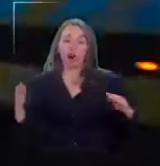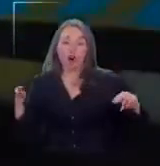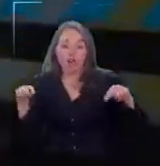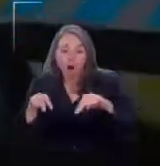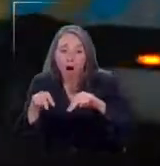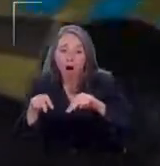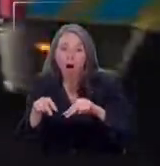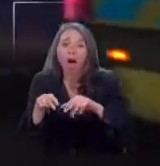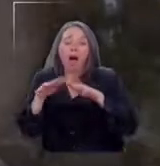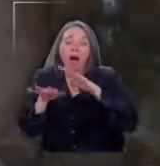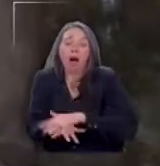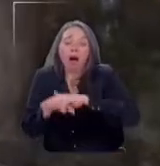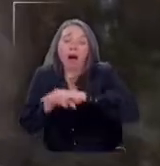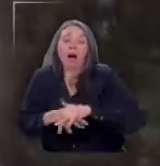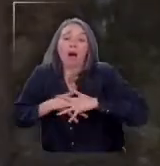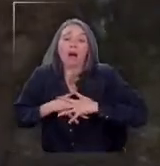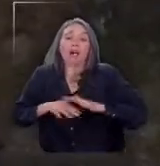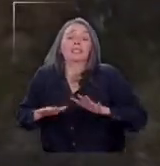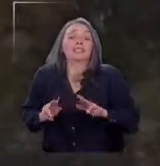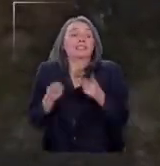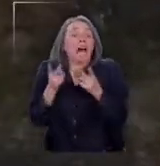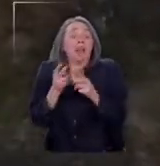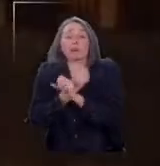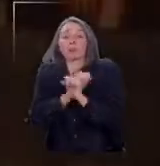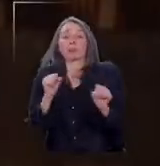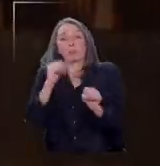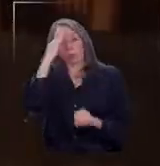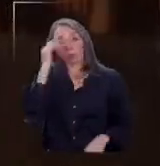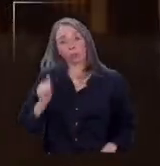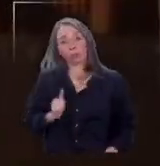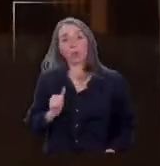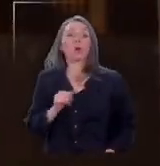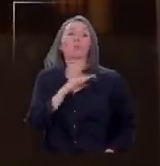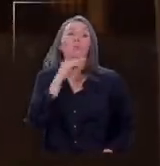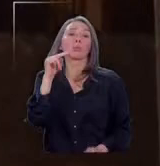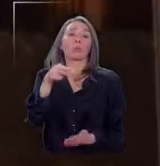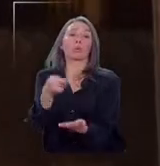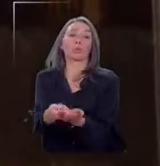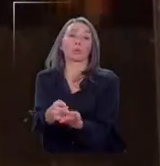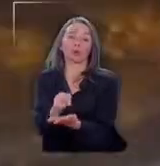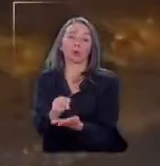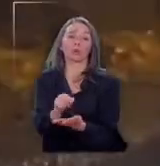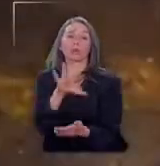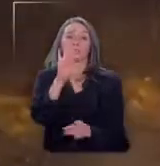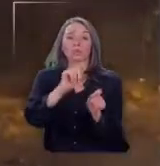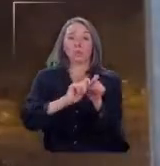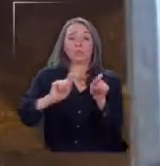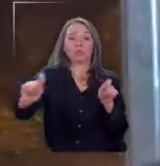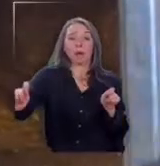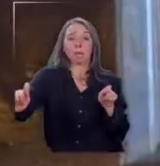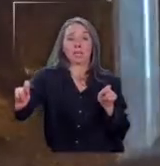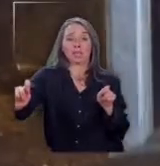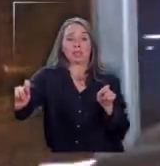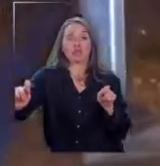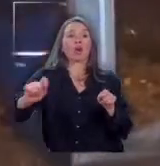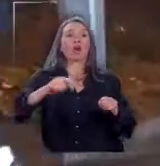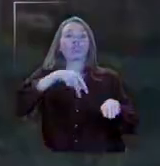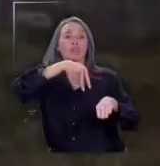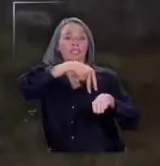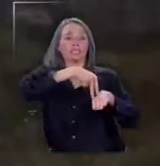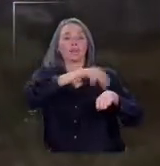salvar al uniformado pero tras minutos de reanimación Hugo Muñoz murió en el lugar a 50 Met de distancia del punto de